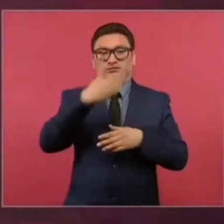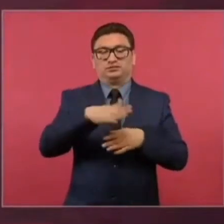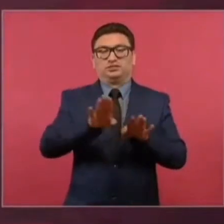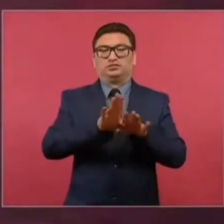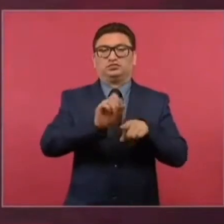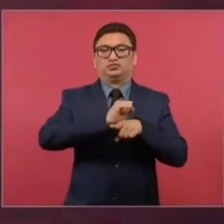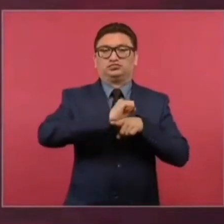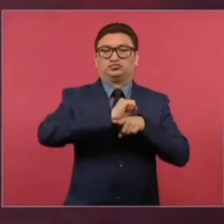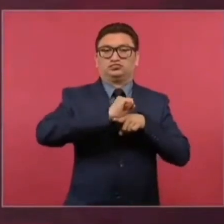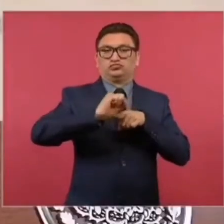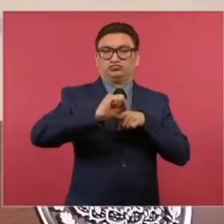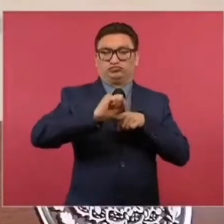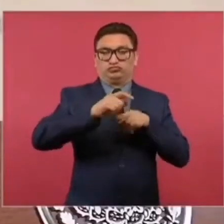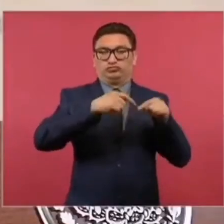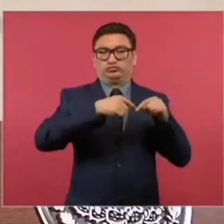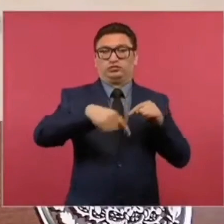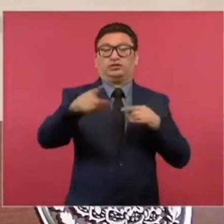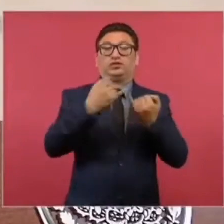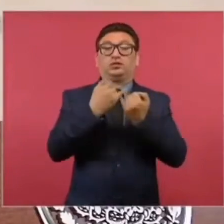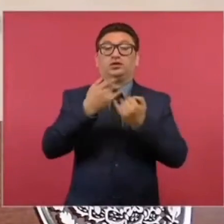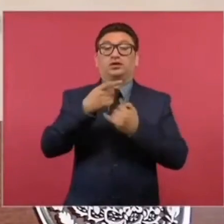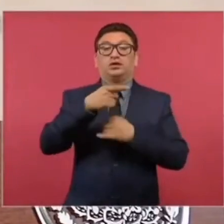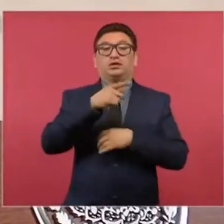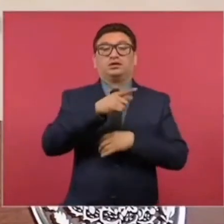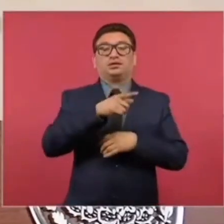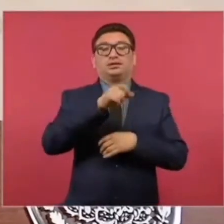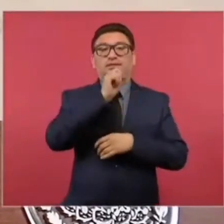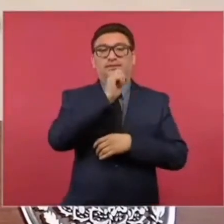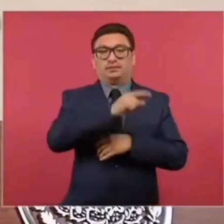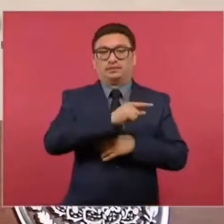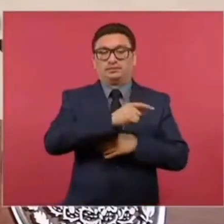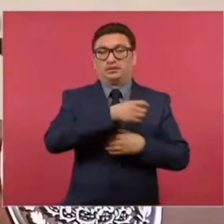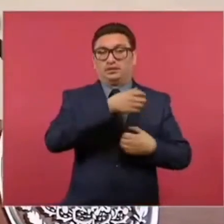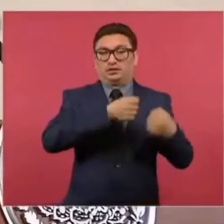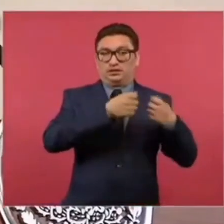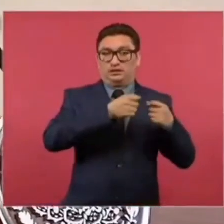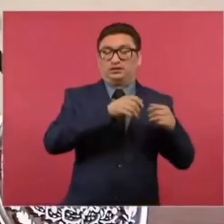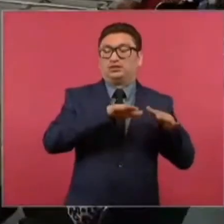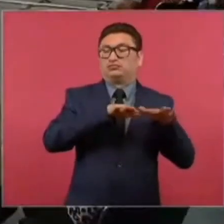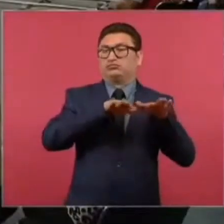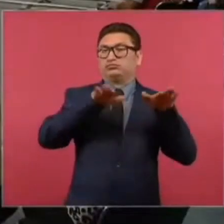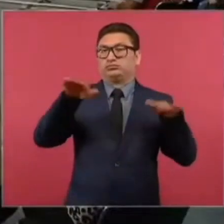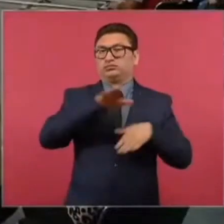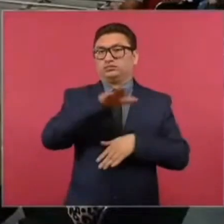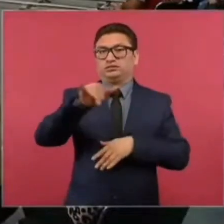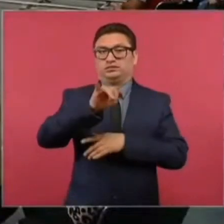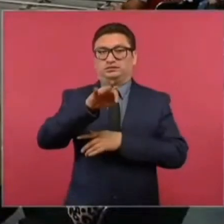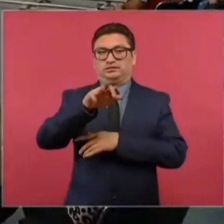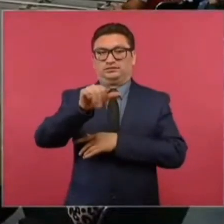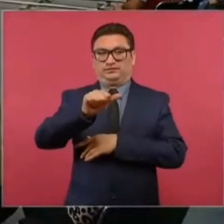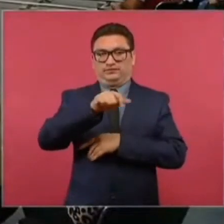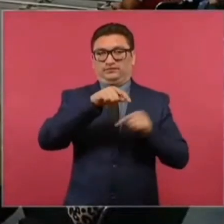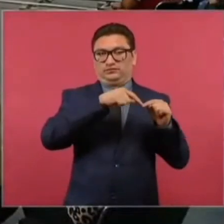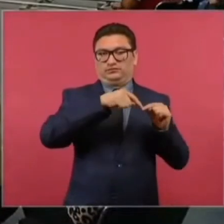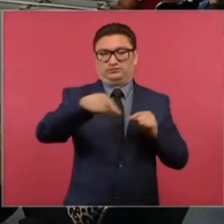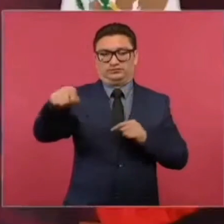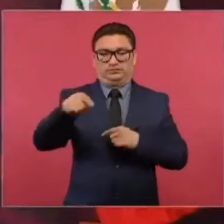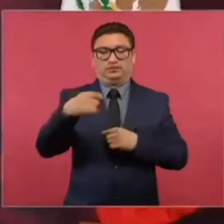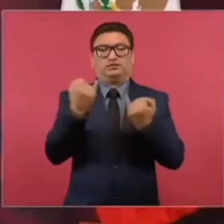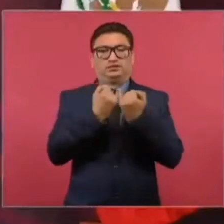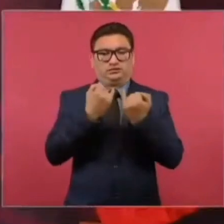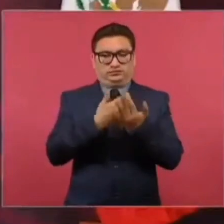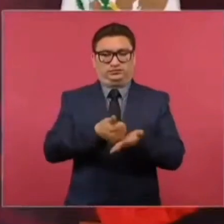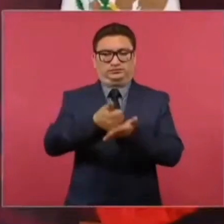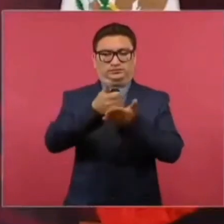interurbano de Lechería al aeropuerto. A la IFA. Sí,